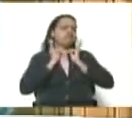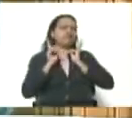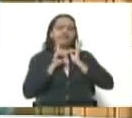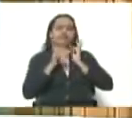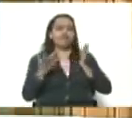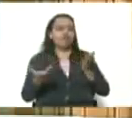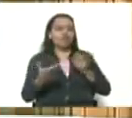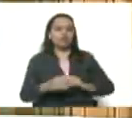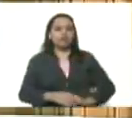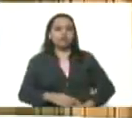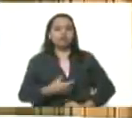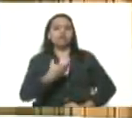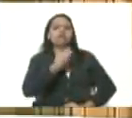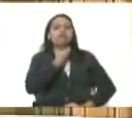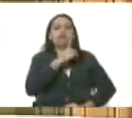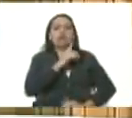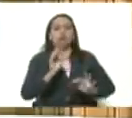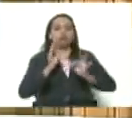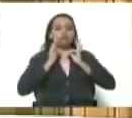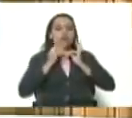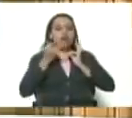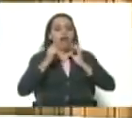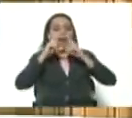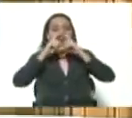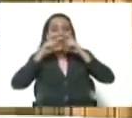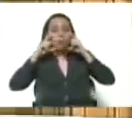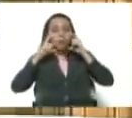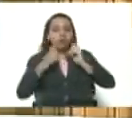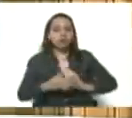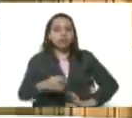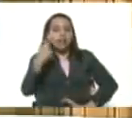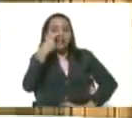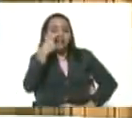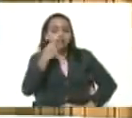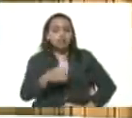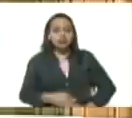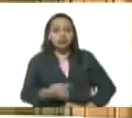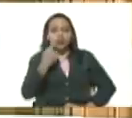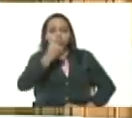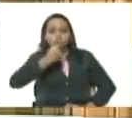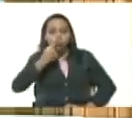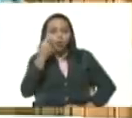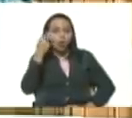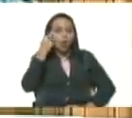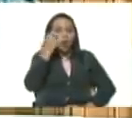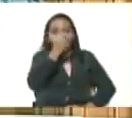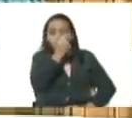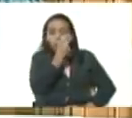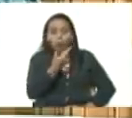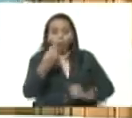No, el cuello no se infecta, vale, es la boca, la nariz, los ojos.